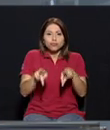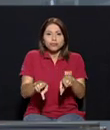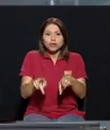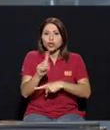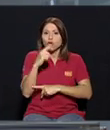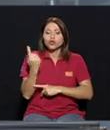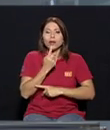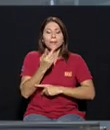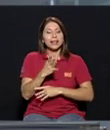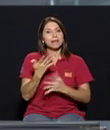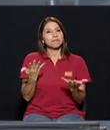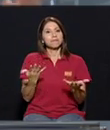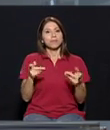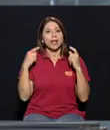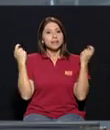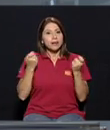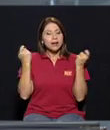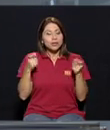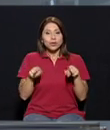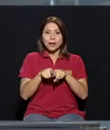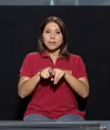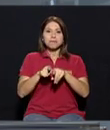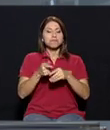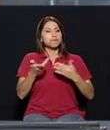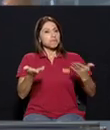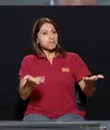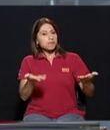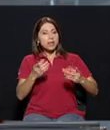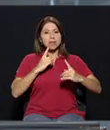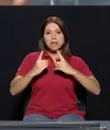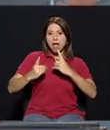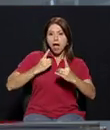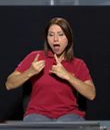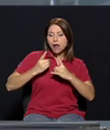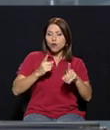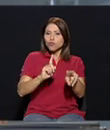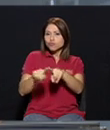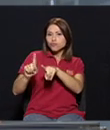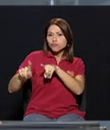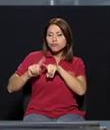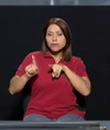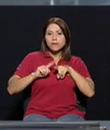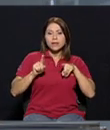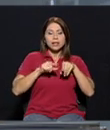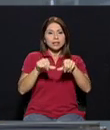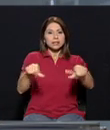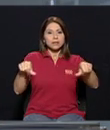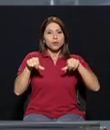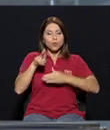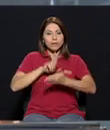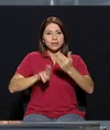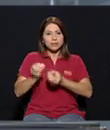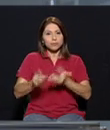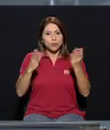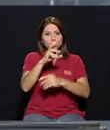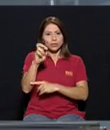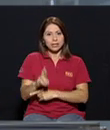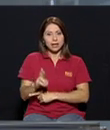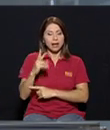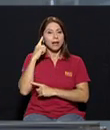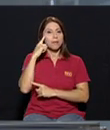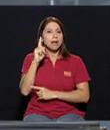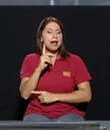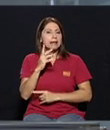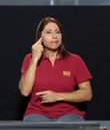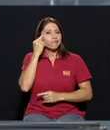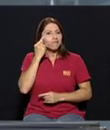solo quedarnos con la celebración, sino establecer este diálogo que se ha abierto en los diferentes campus de las universidades públicas de Costa Rica para